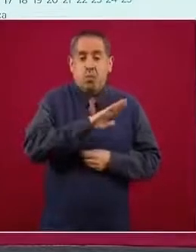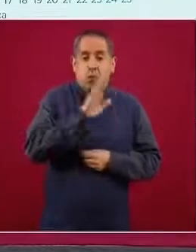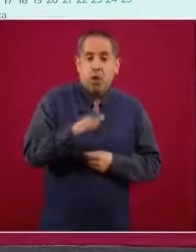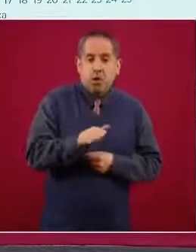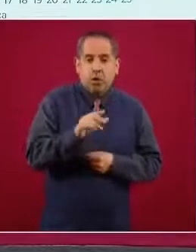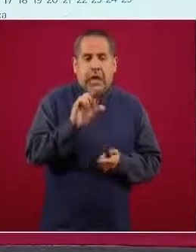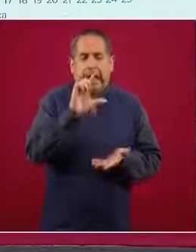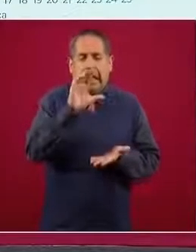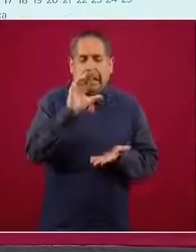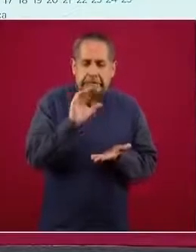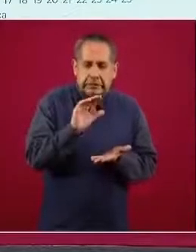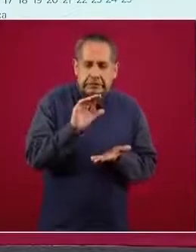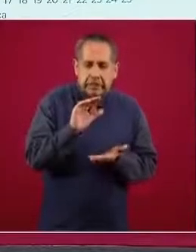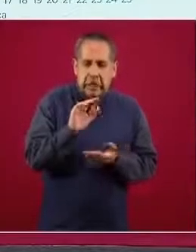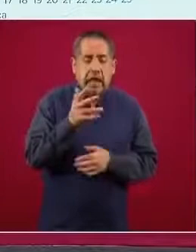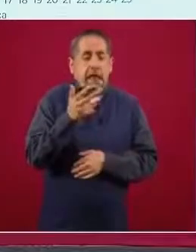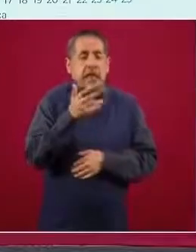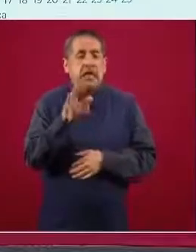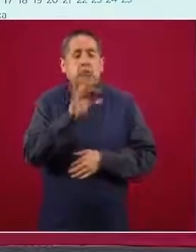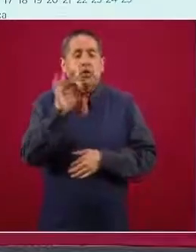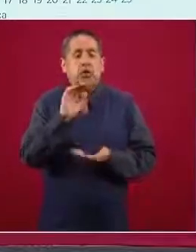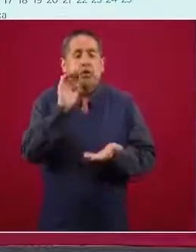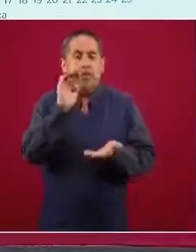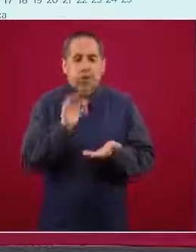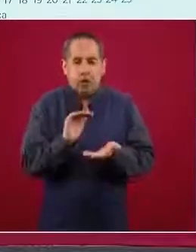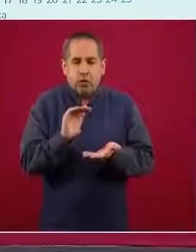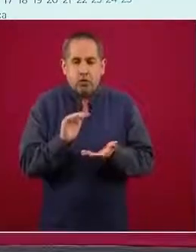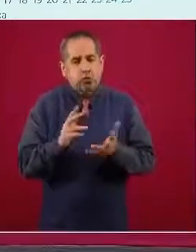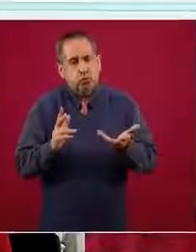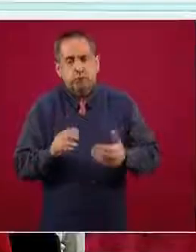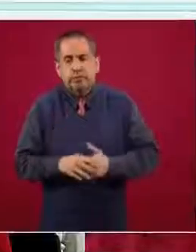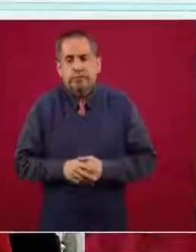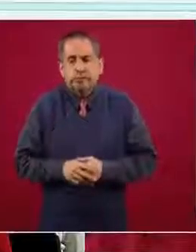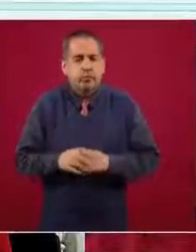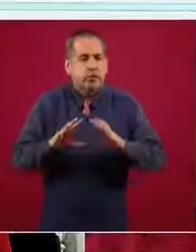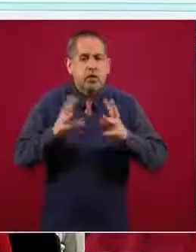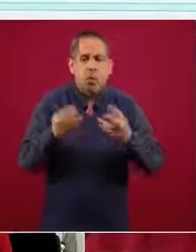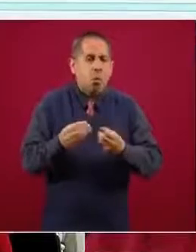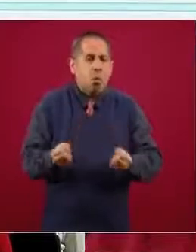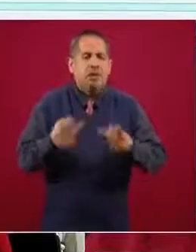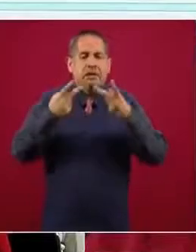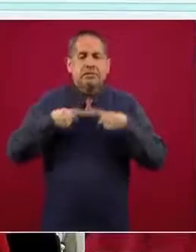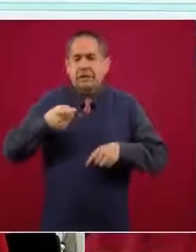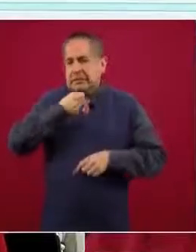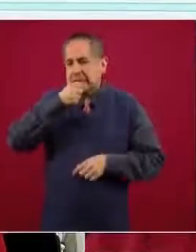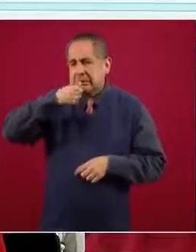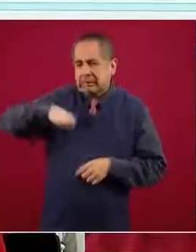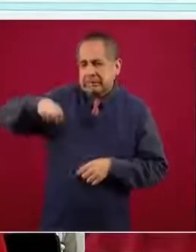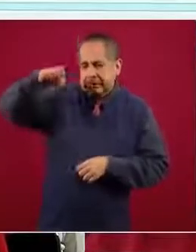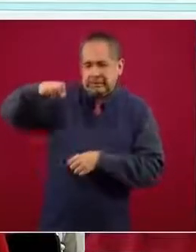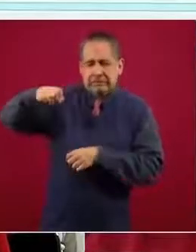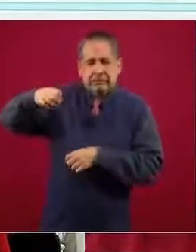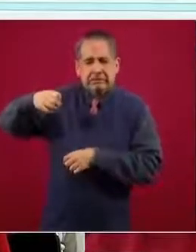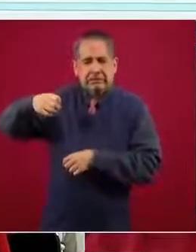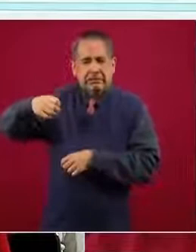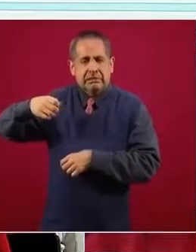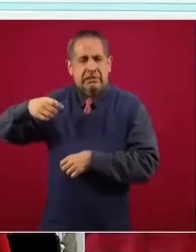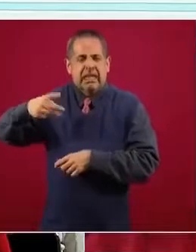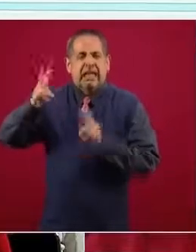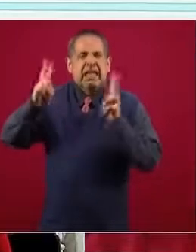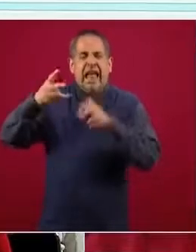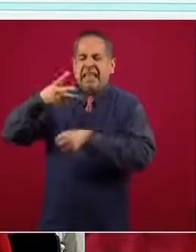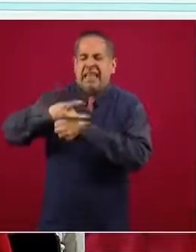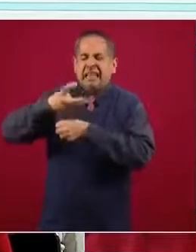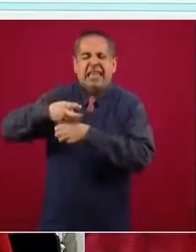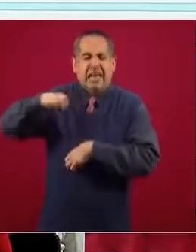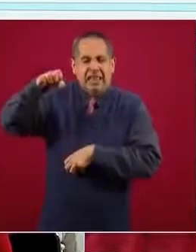una diferencia de menos 10% de la última semana. ¿Cuántas personas de la tercera edad se estiman? Tenemos como casos activos